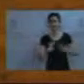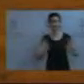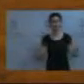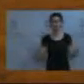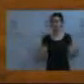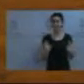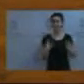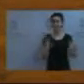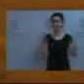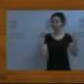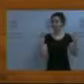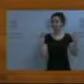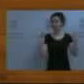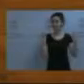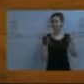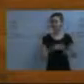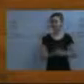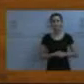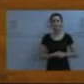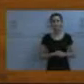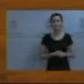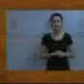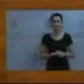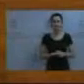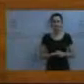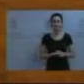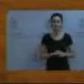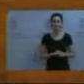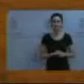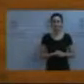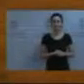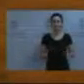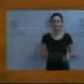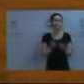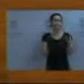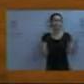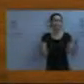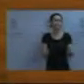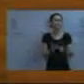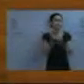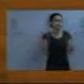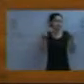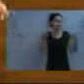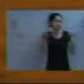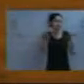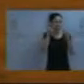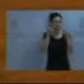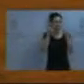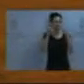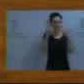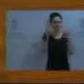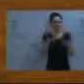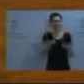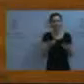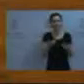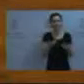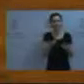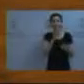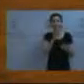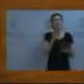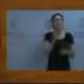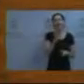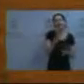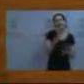del tema una vez dicho esto. Fuera del efecto publicitario y propagandístico al que parece que todo el mundo se apunta ahora